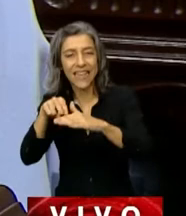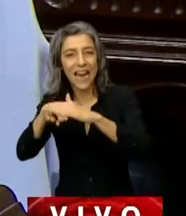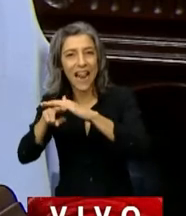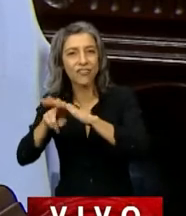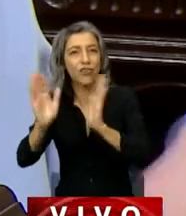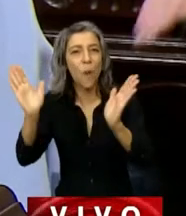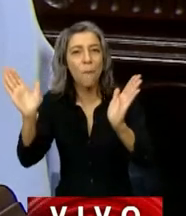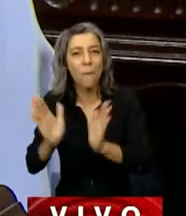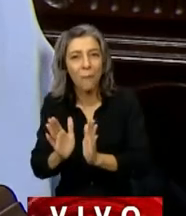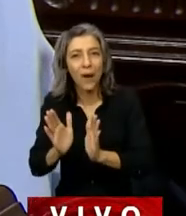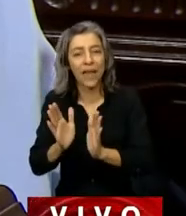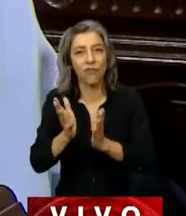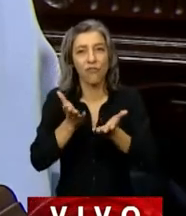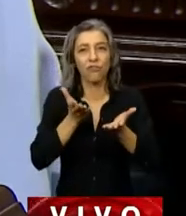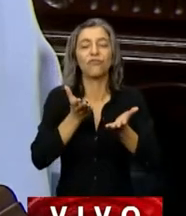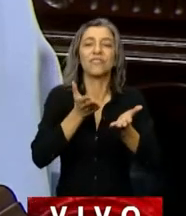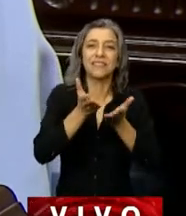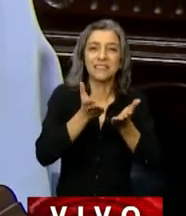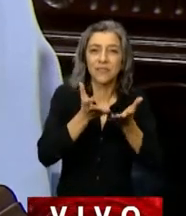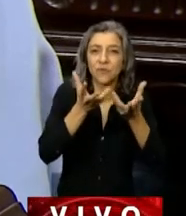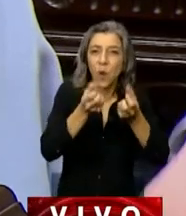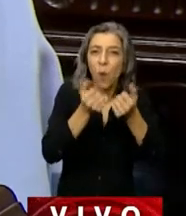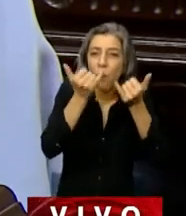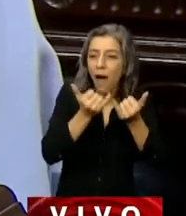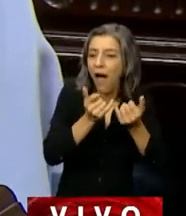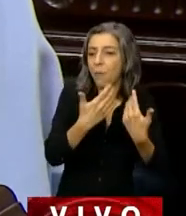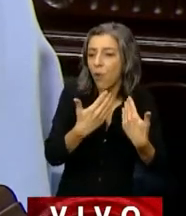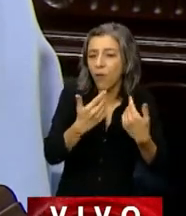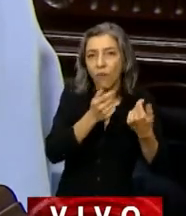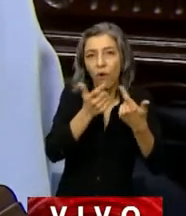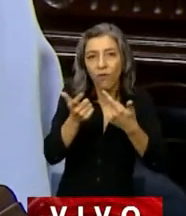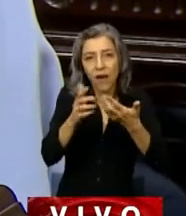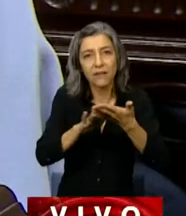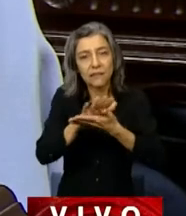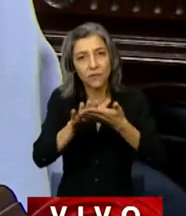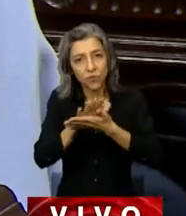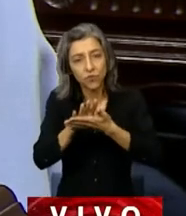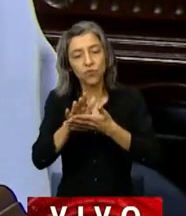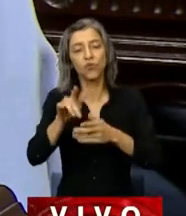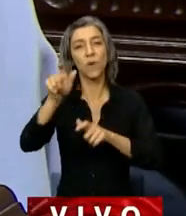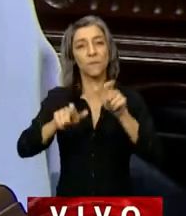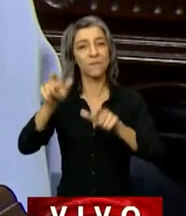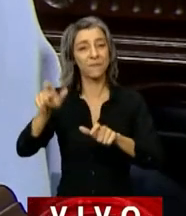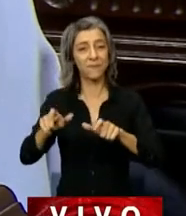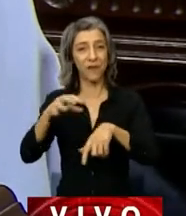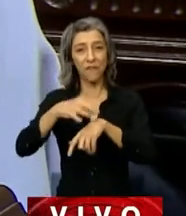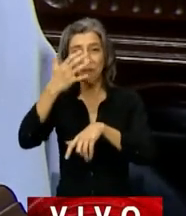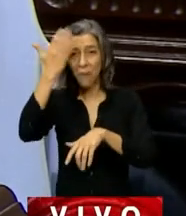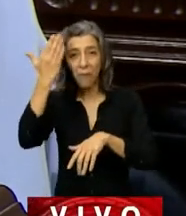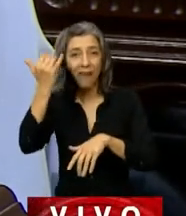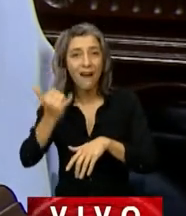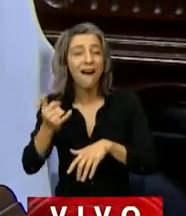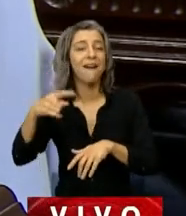de salud. En síntesis, la mayoría de los casos que